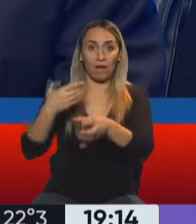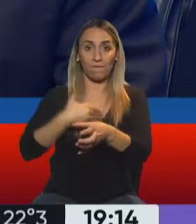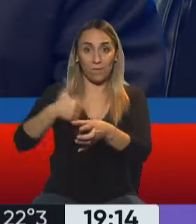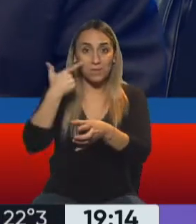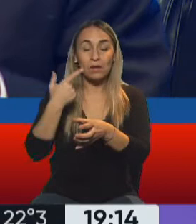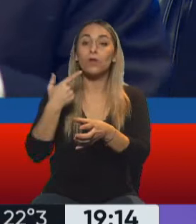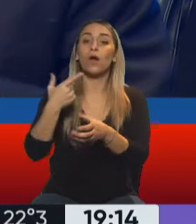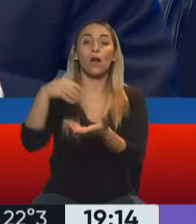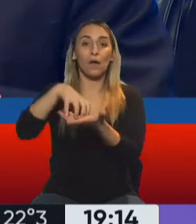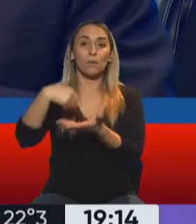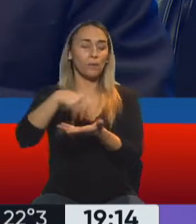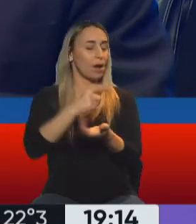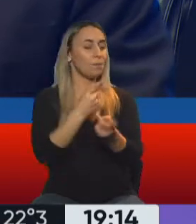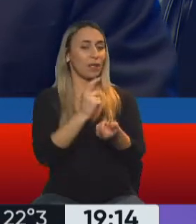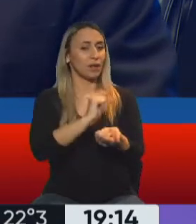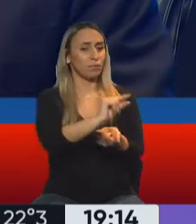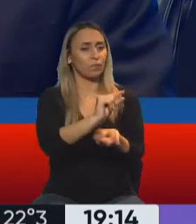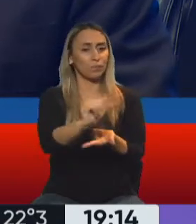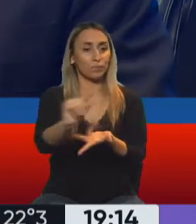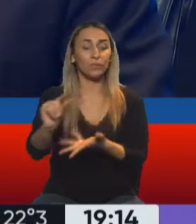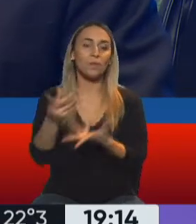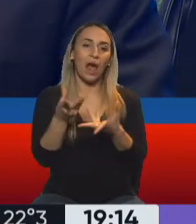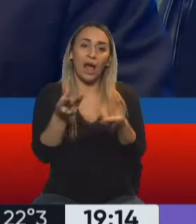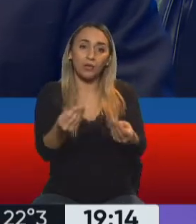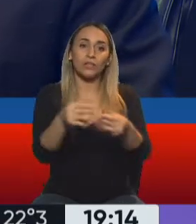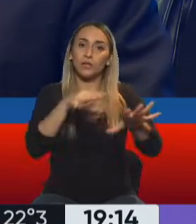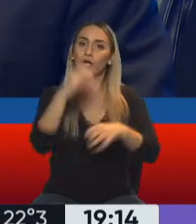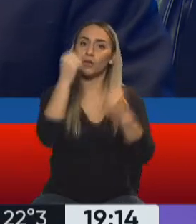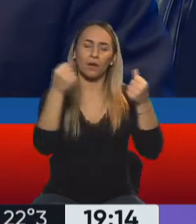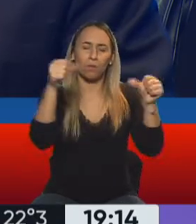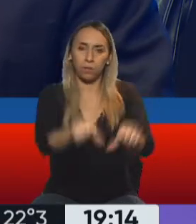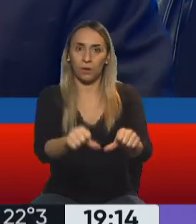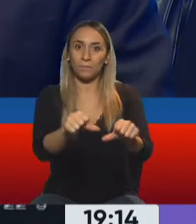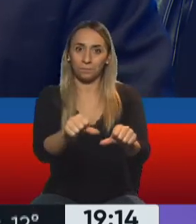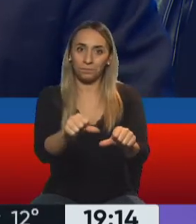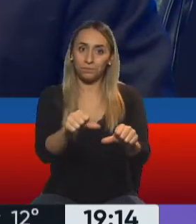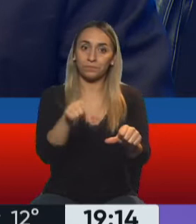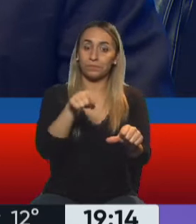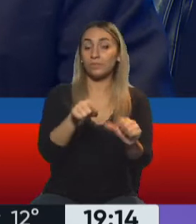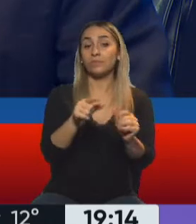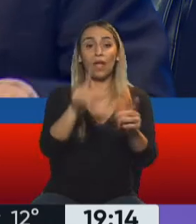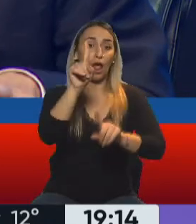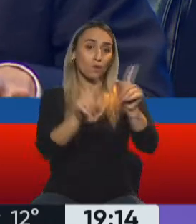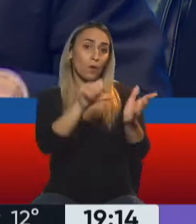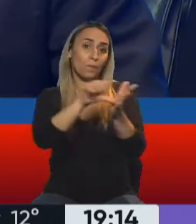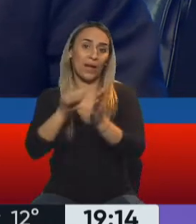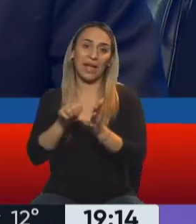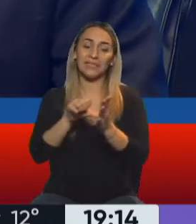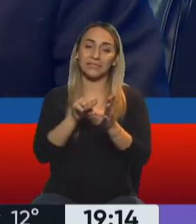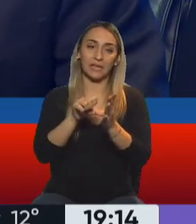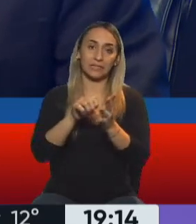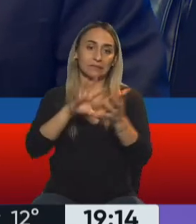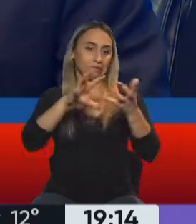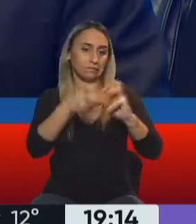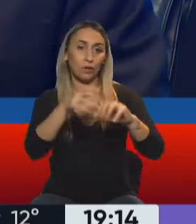en este contexto de pandemia, justamente como para paliar las graves crisis económicas que en mayor o menor medida los países afectados por